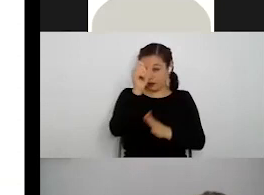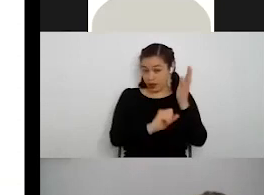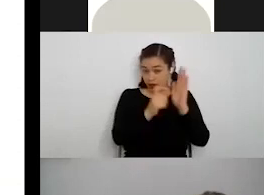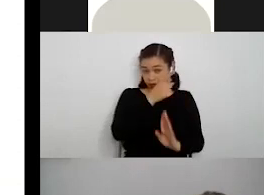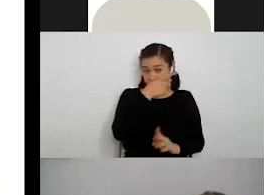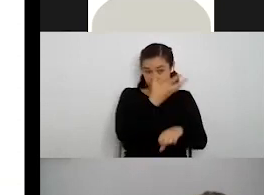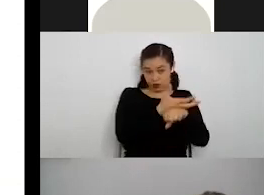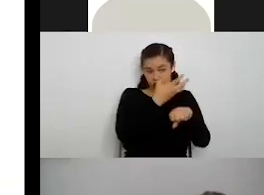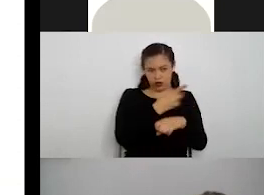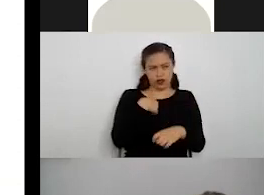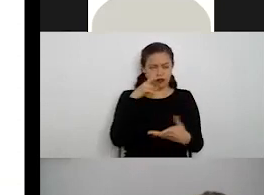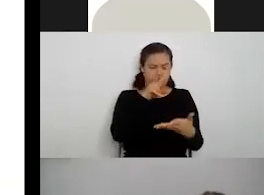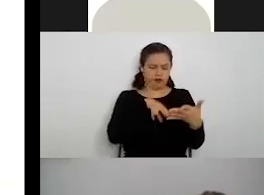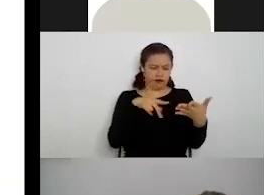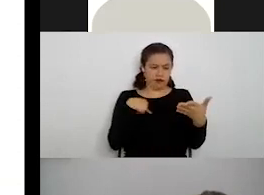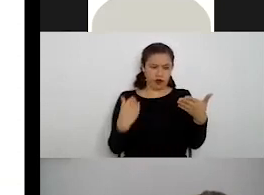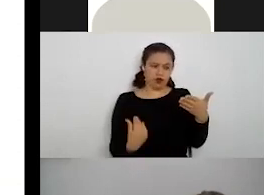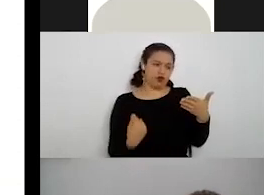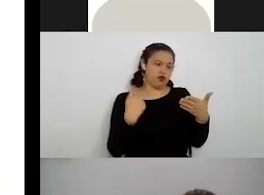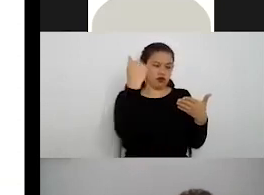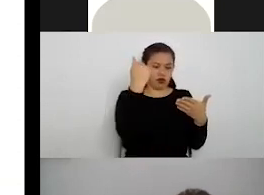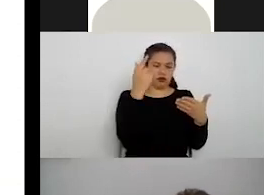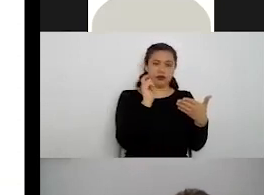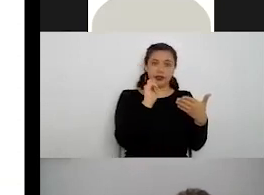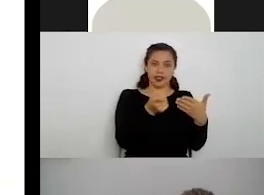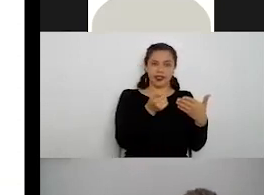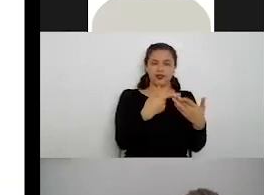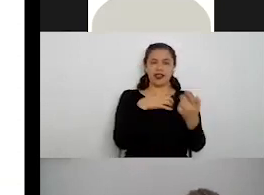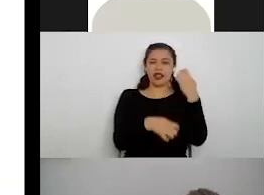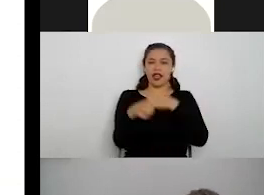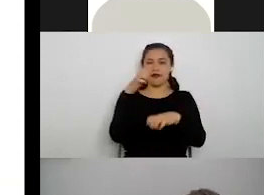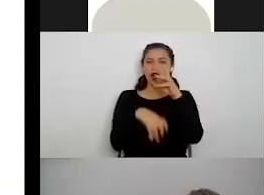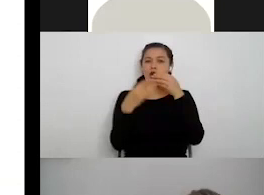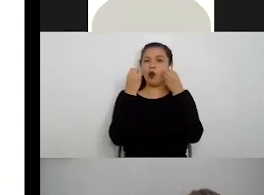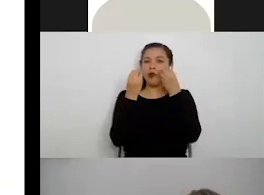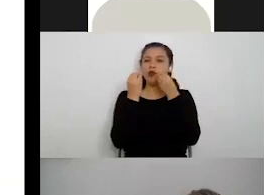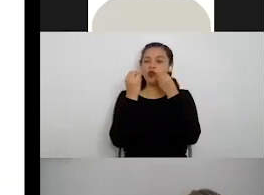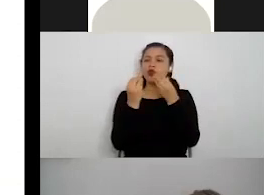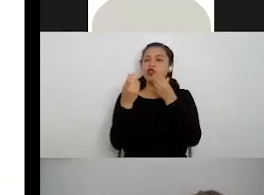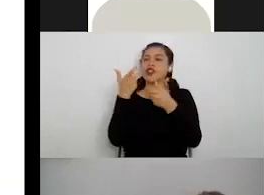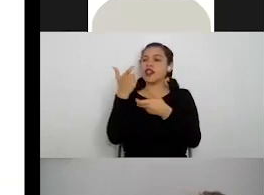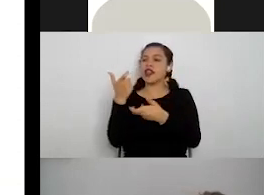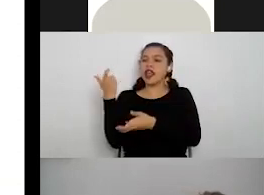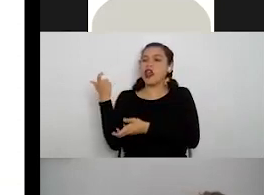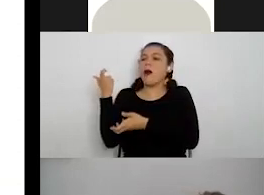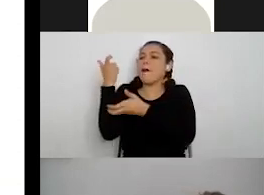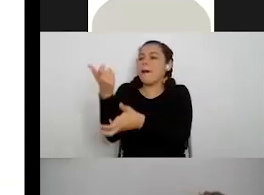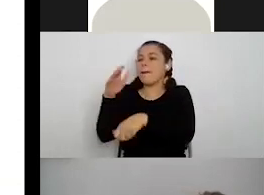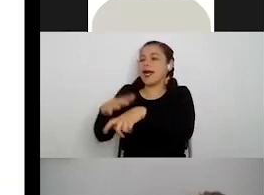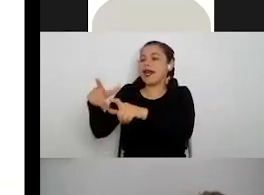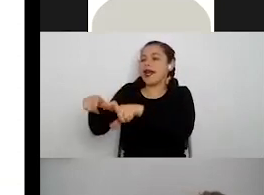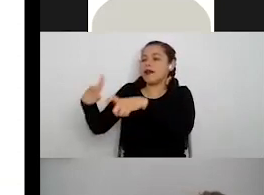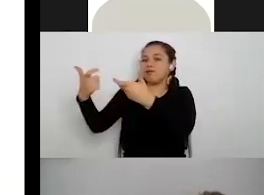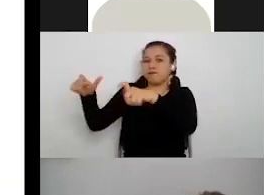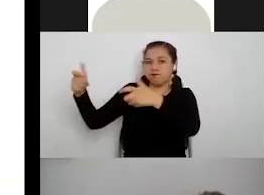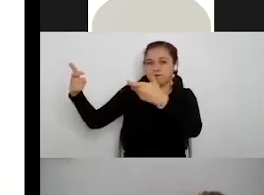Unidos son altos, que las empresas tienen mucho CAPEX, mucha inversión para